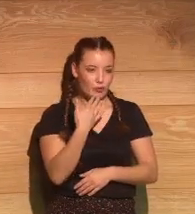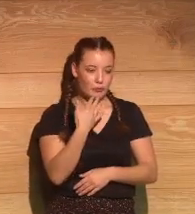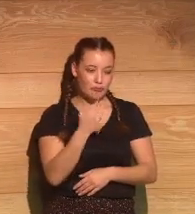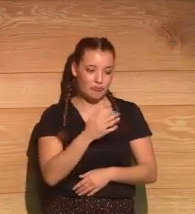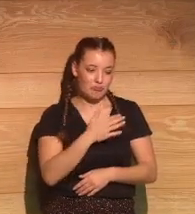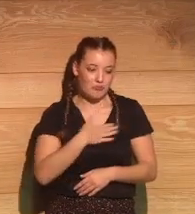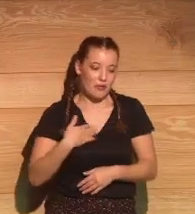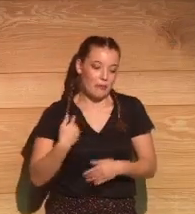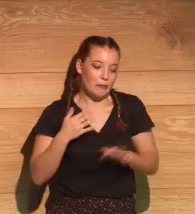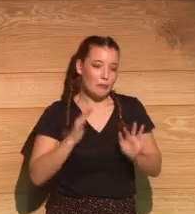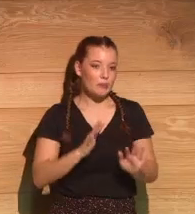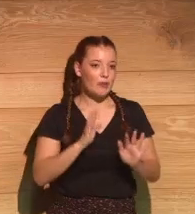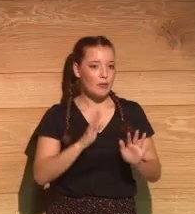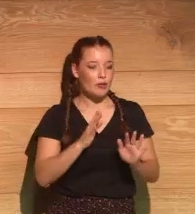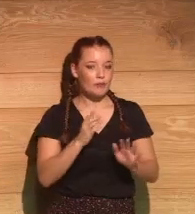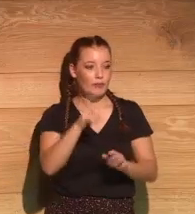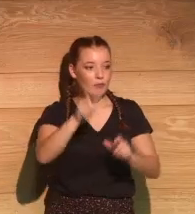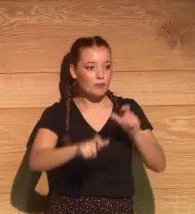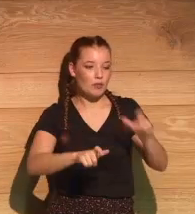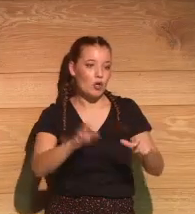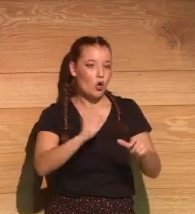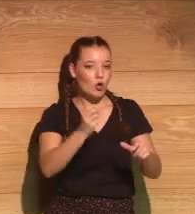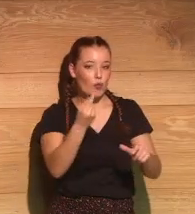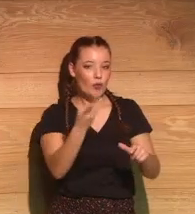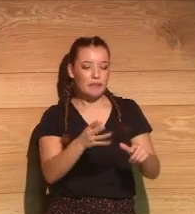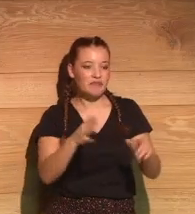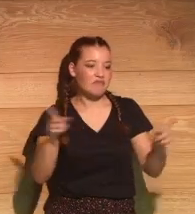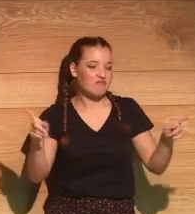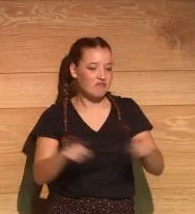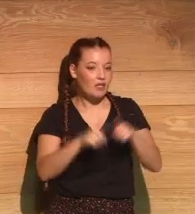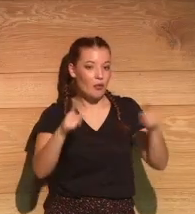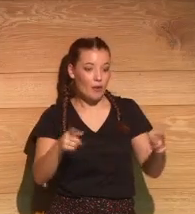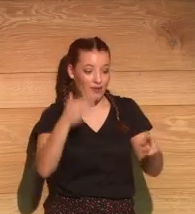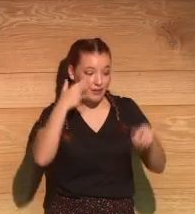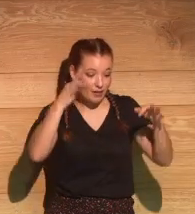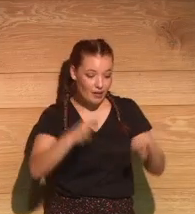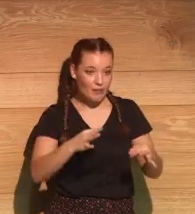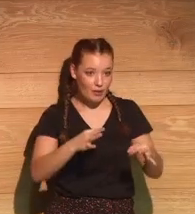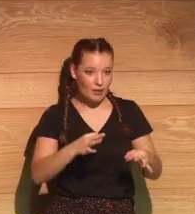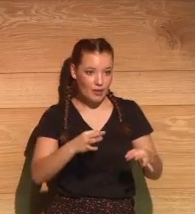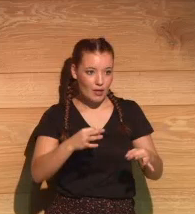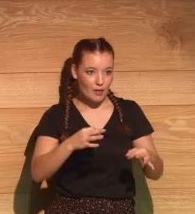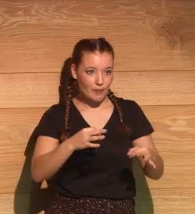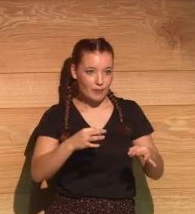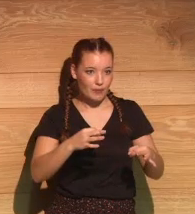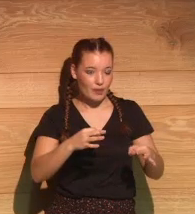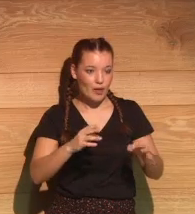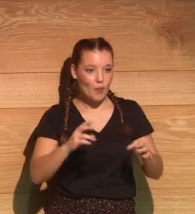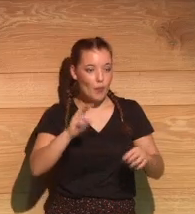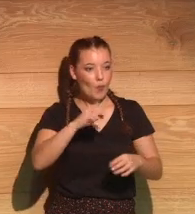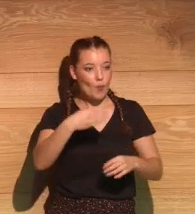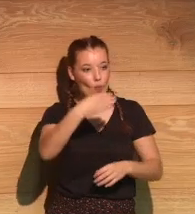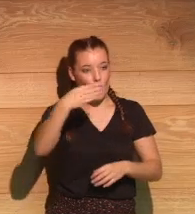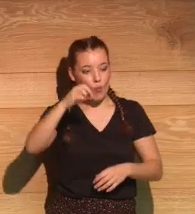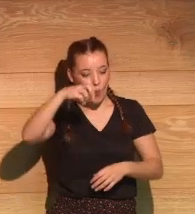por personas o por cuentas, en fin. Pero que realmente el boom tecnológico que quisieron asociar